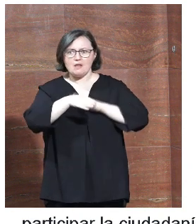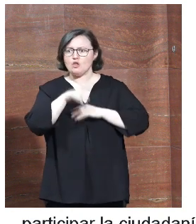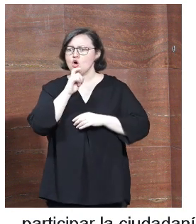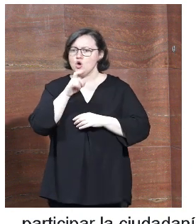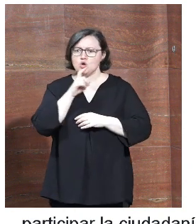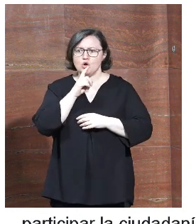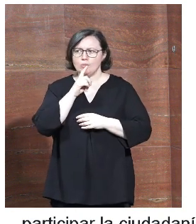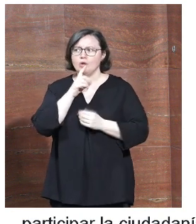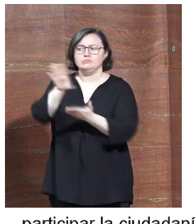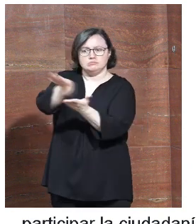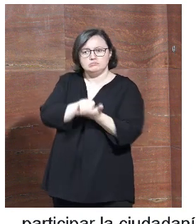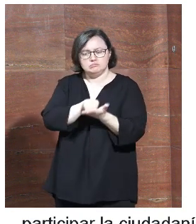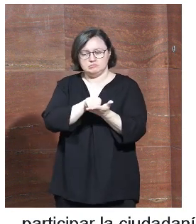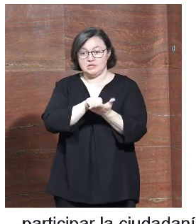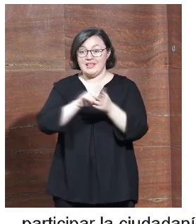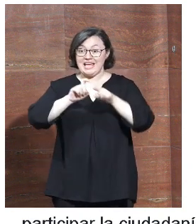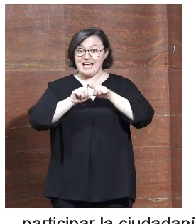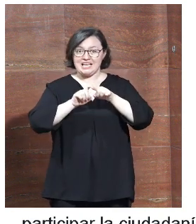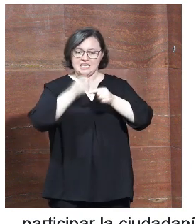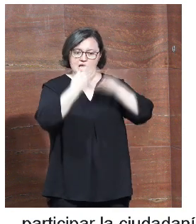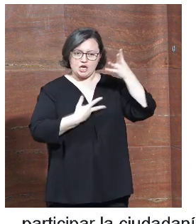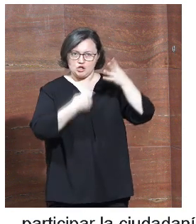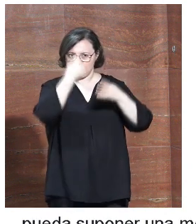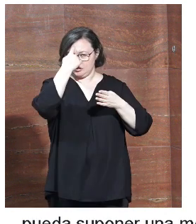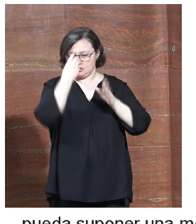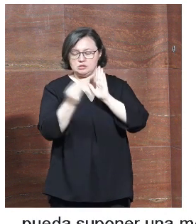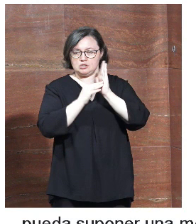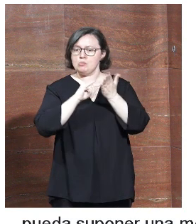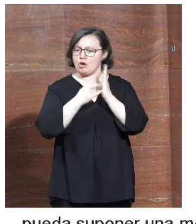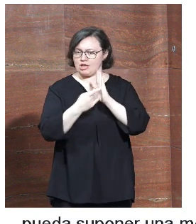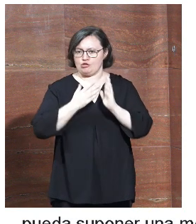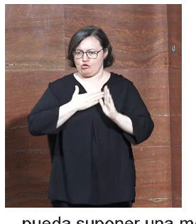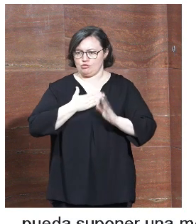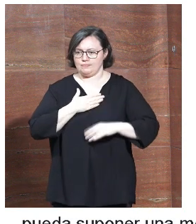sea. Entonces, estos criterios van a estar apareciendo una y otra vez.